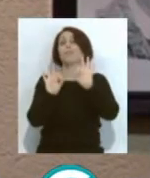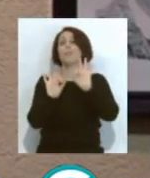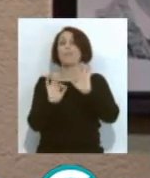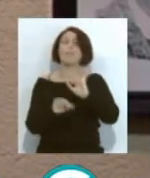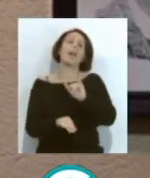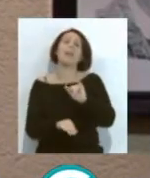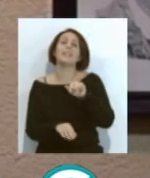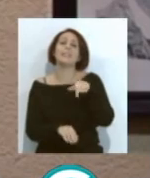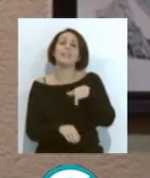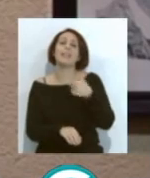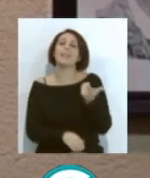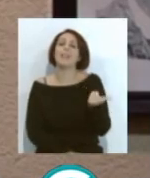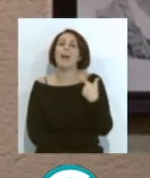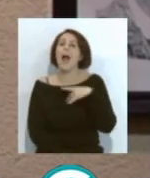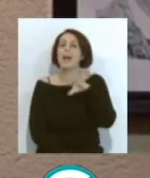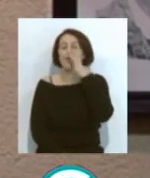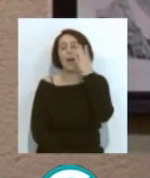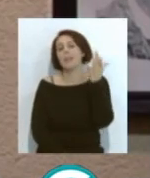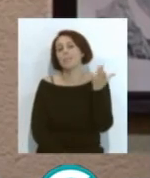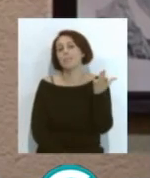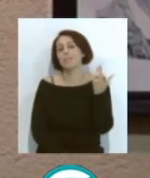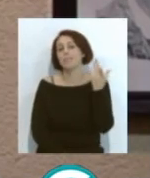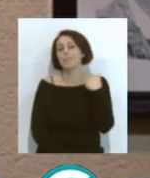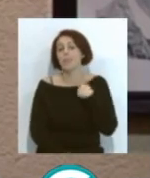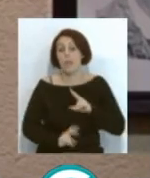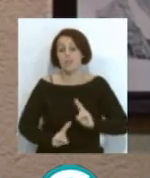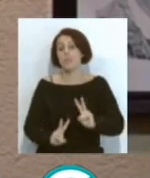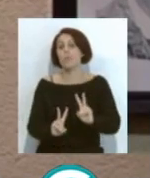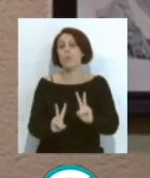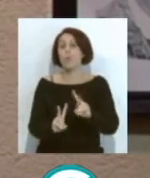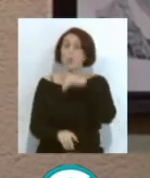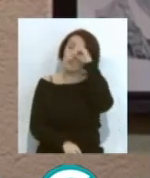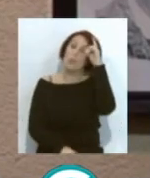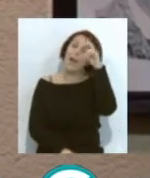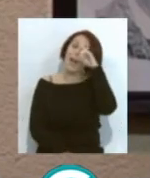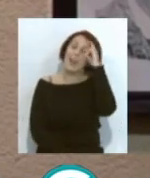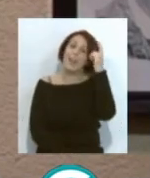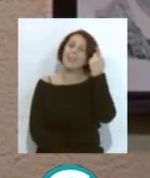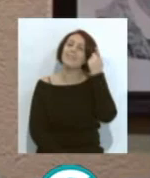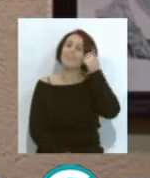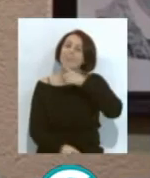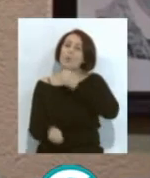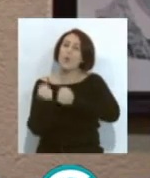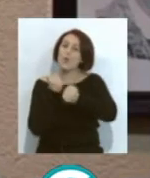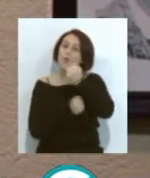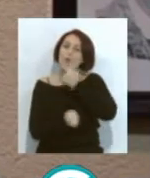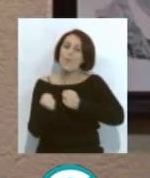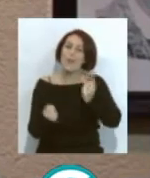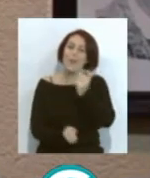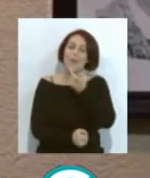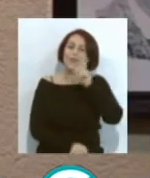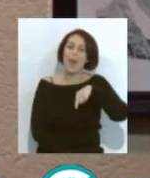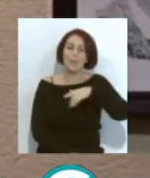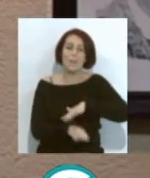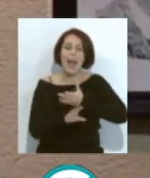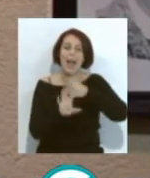tiene este carnaval. Un activo cultural y económico no solo